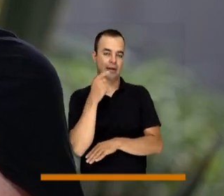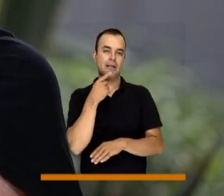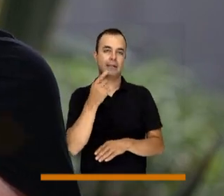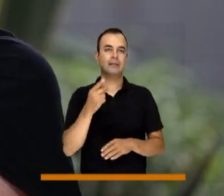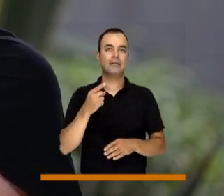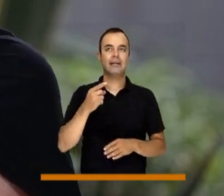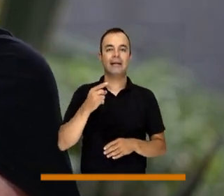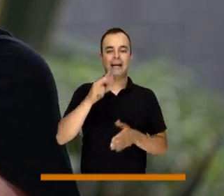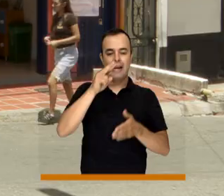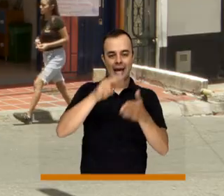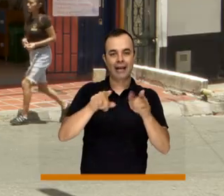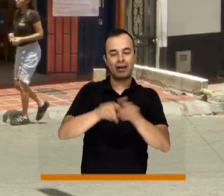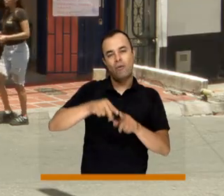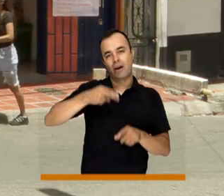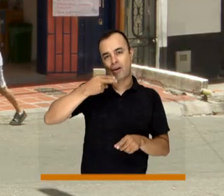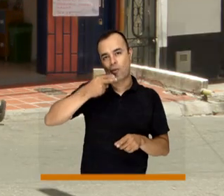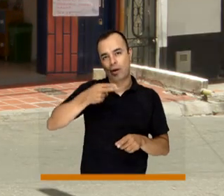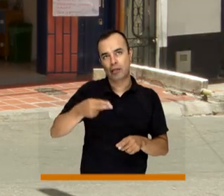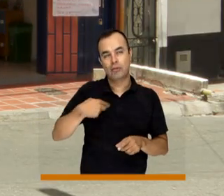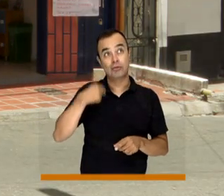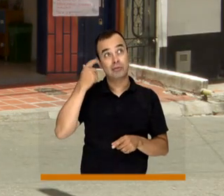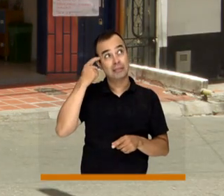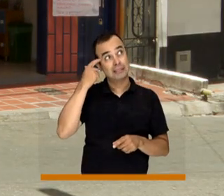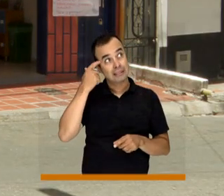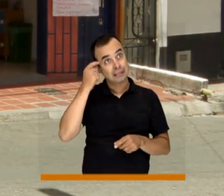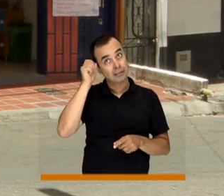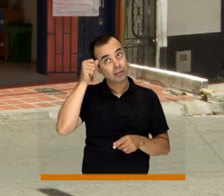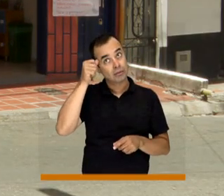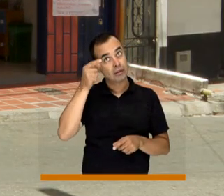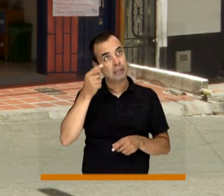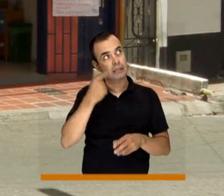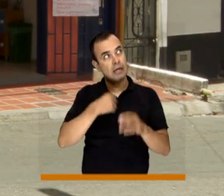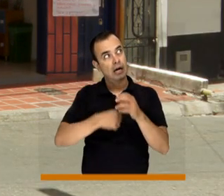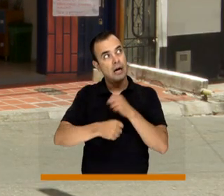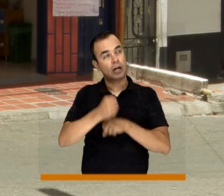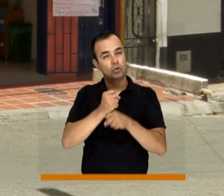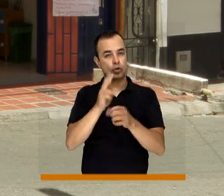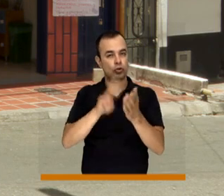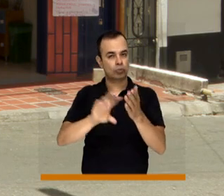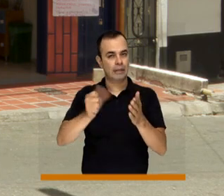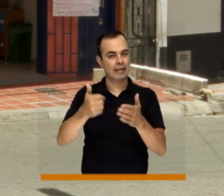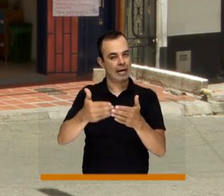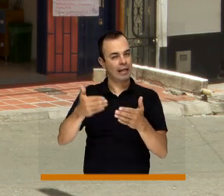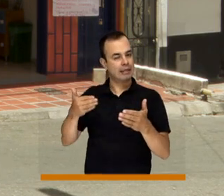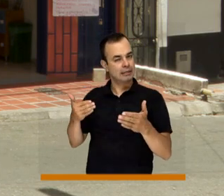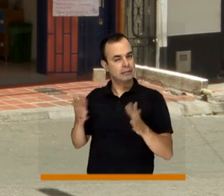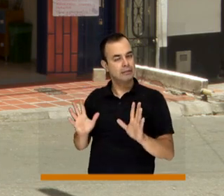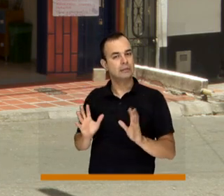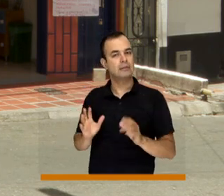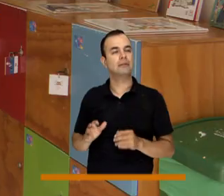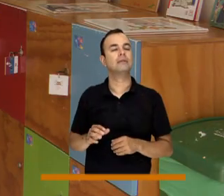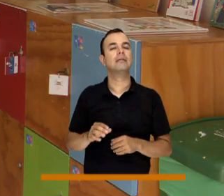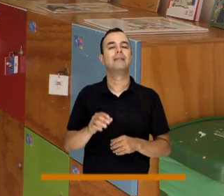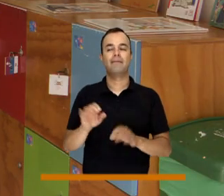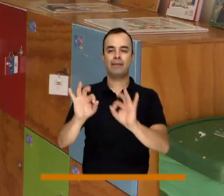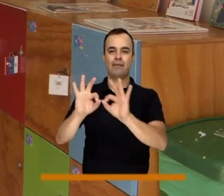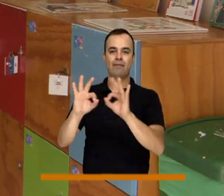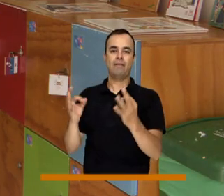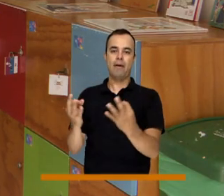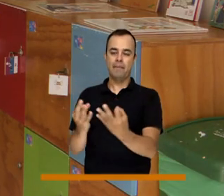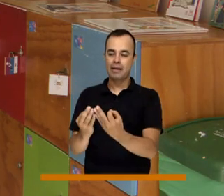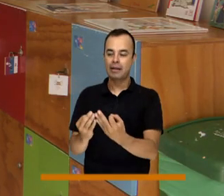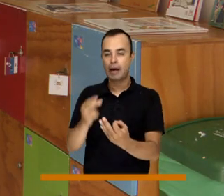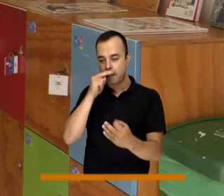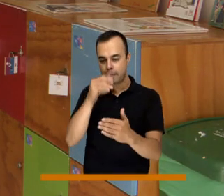si mi memoria no me falla es anterior al 2010, y se hizo una medición en una familia con